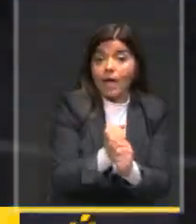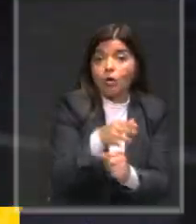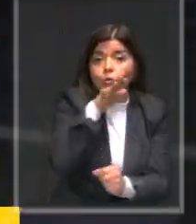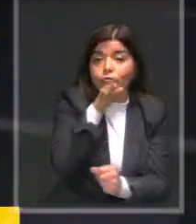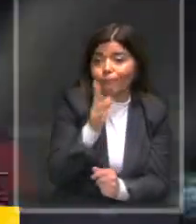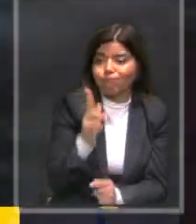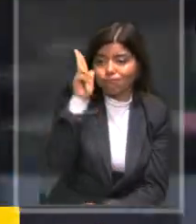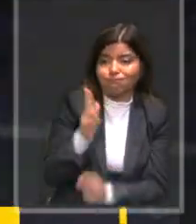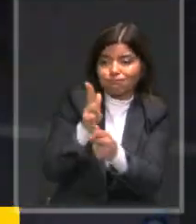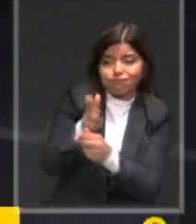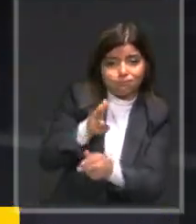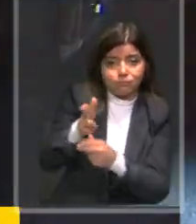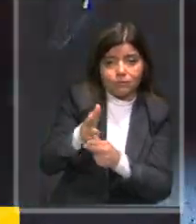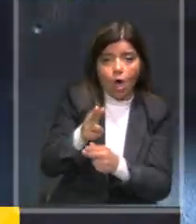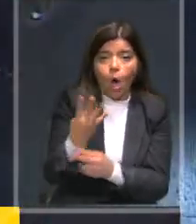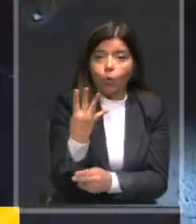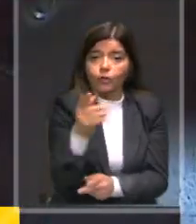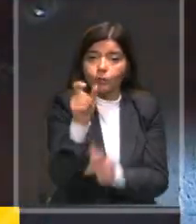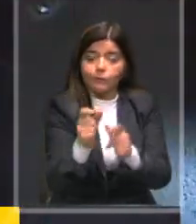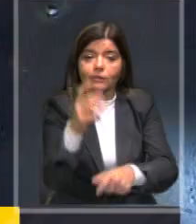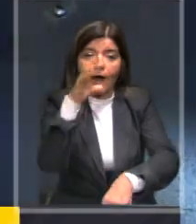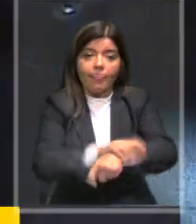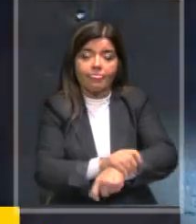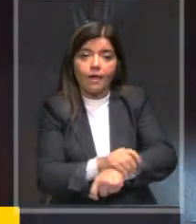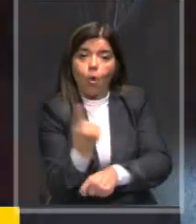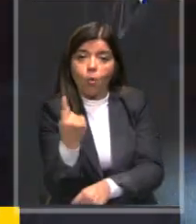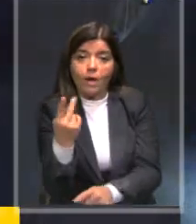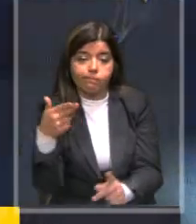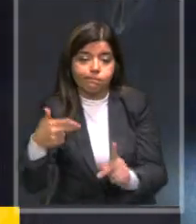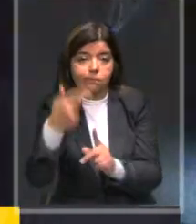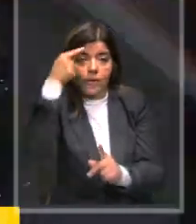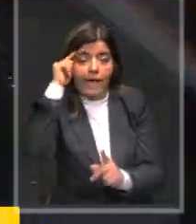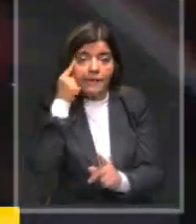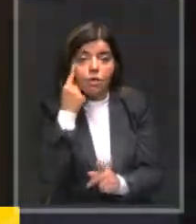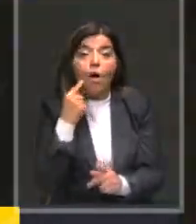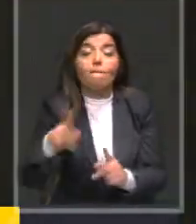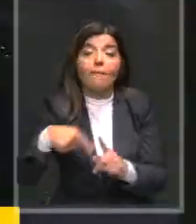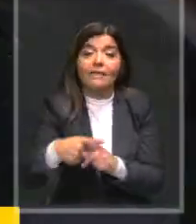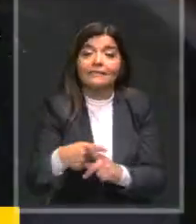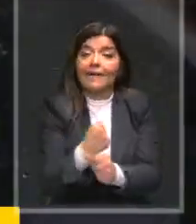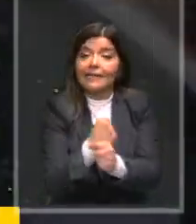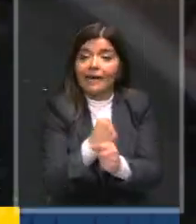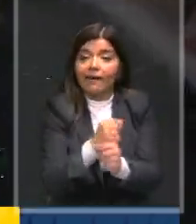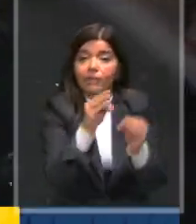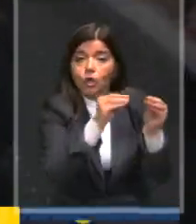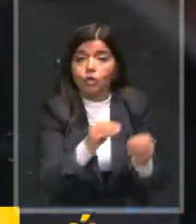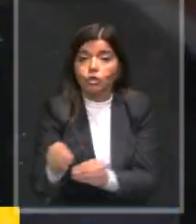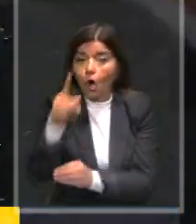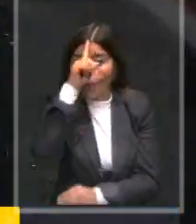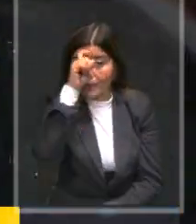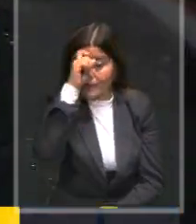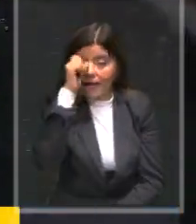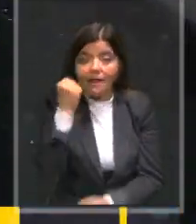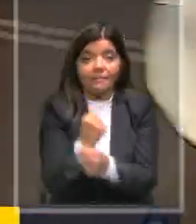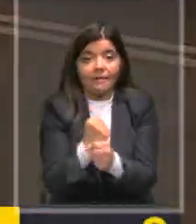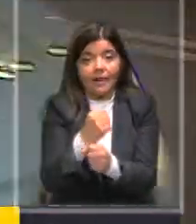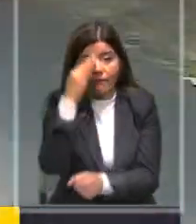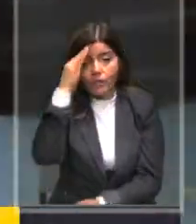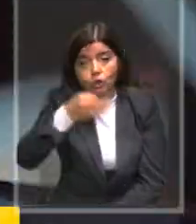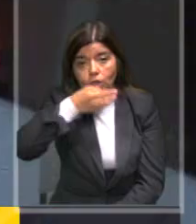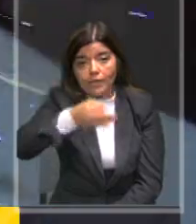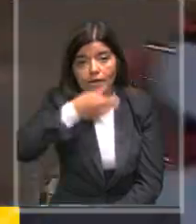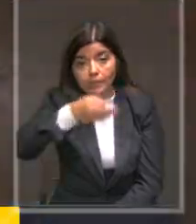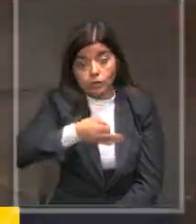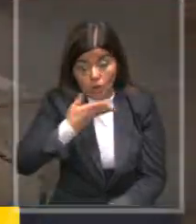de su armamento. Cuatro personas detenidas, uno de ellos baleado, y el carabinero que fue trasladado hacia el hospital de Carabineros. Tenemos declaraciones de la policía,